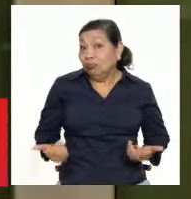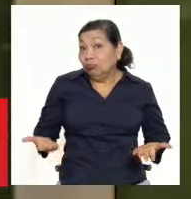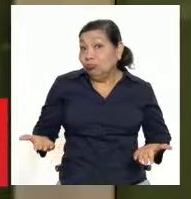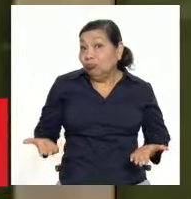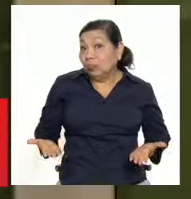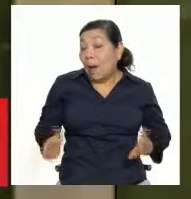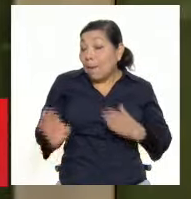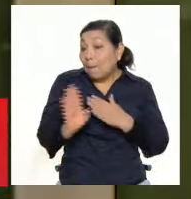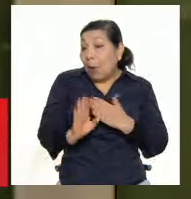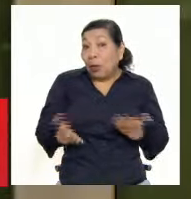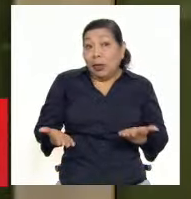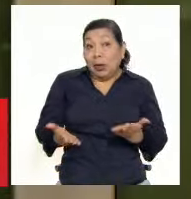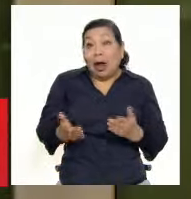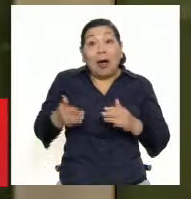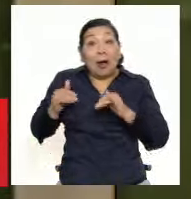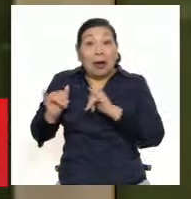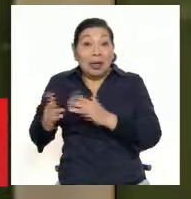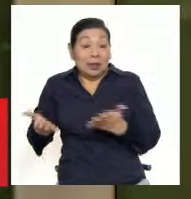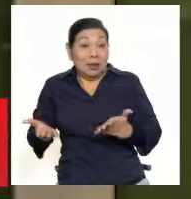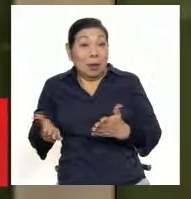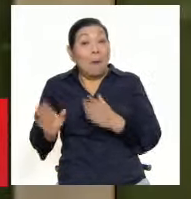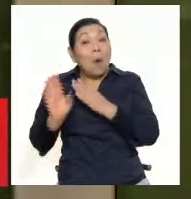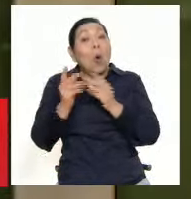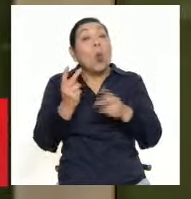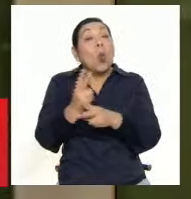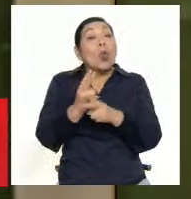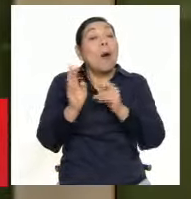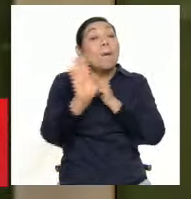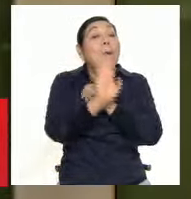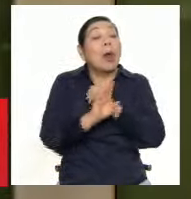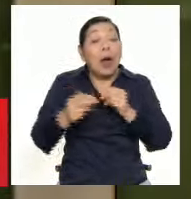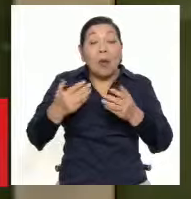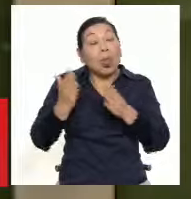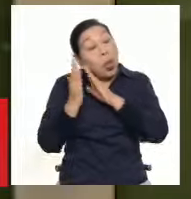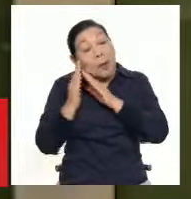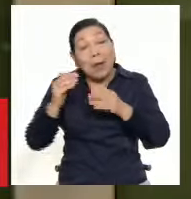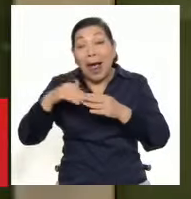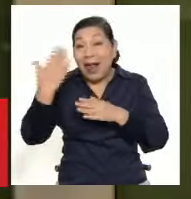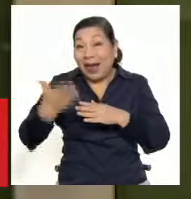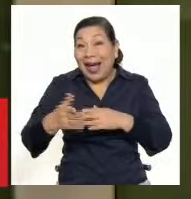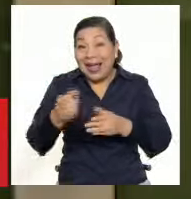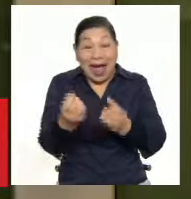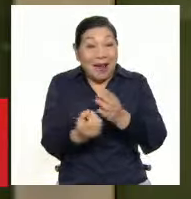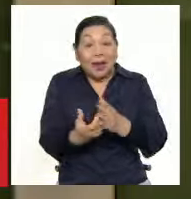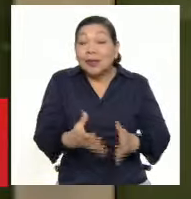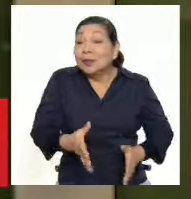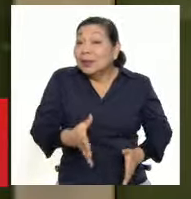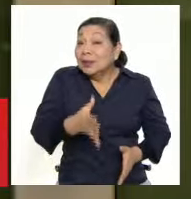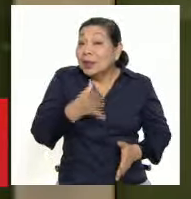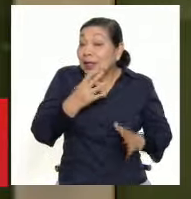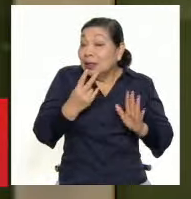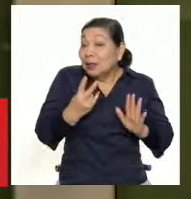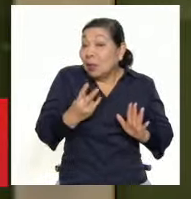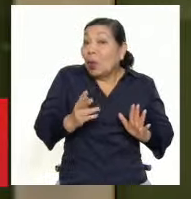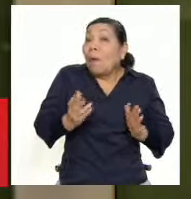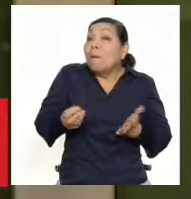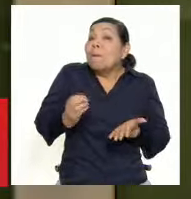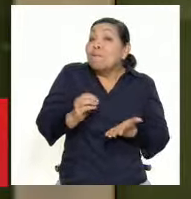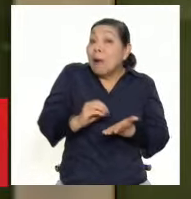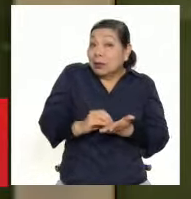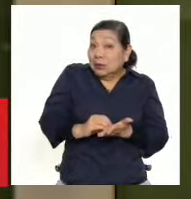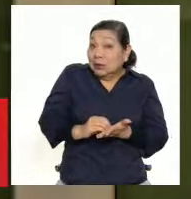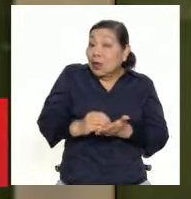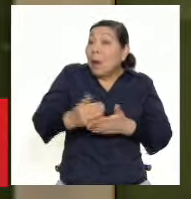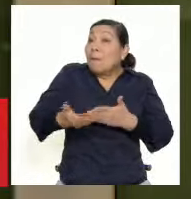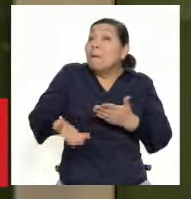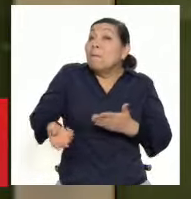manera de protegerse, ¿no? El sentido de la autoprotección, ¿no? Pero nadie sabe si un sismo de 7 puede generar el aviso